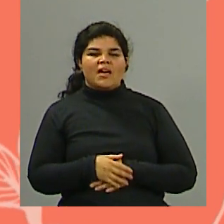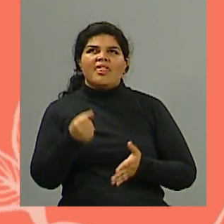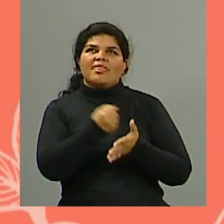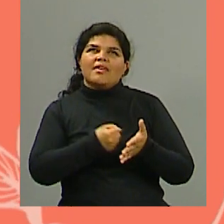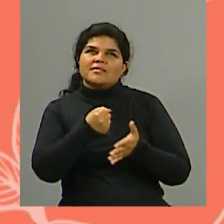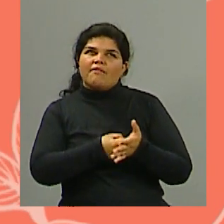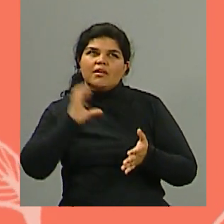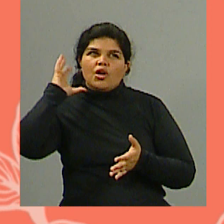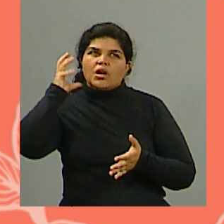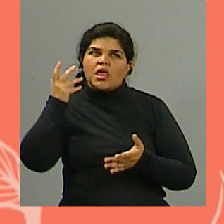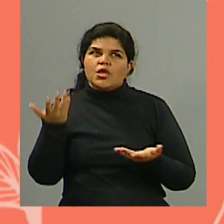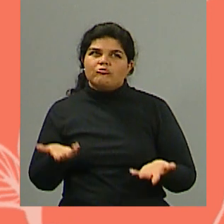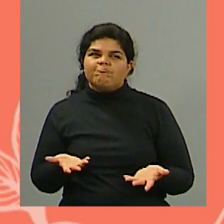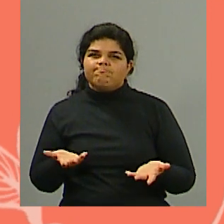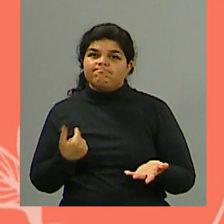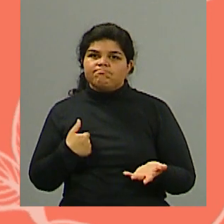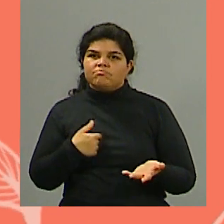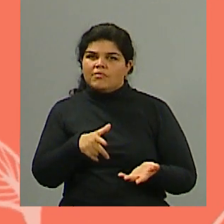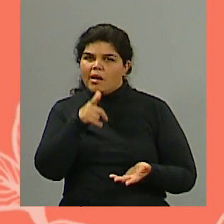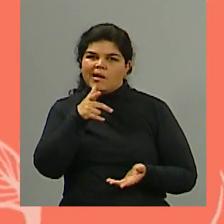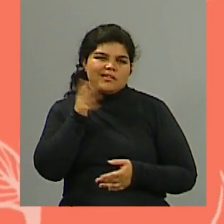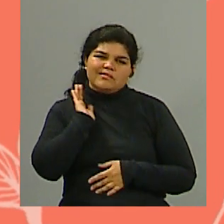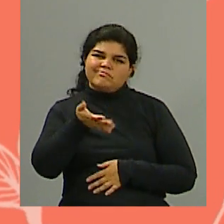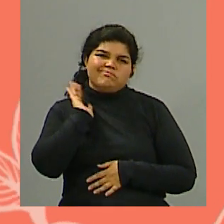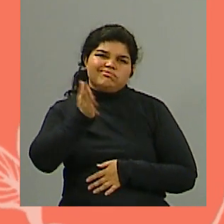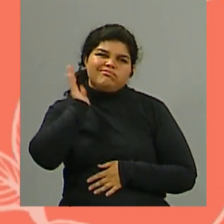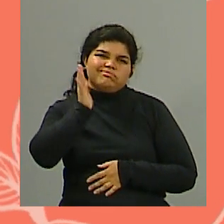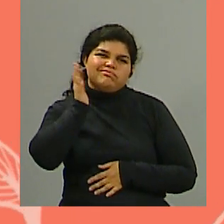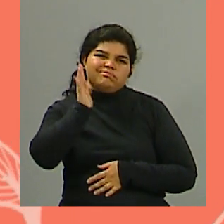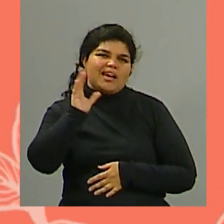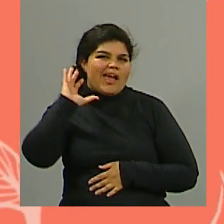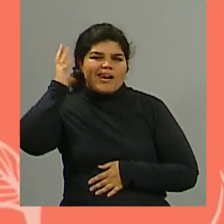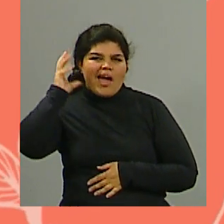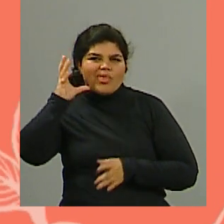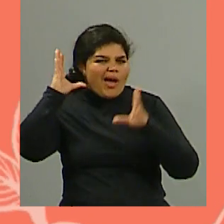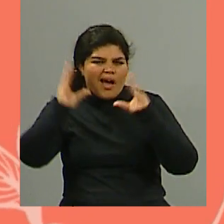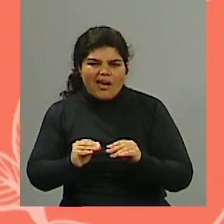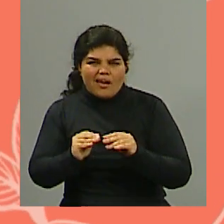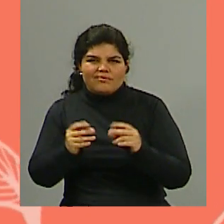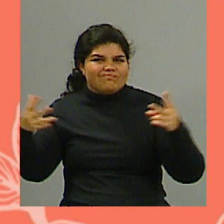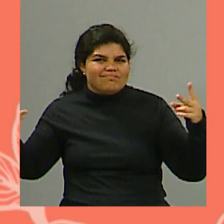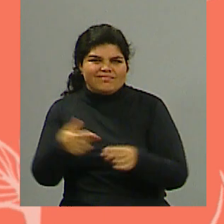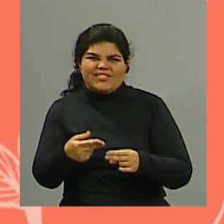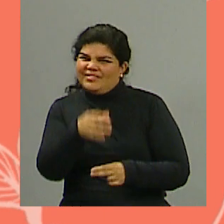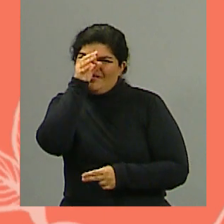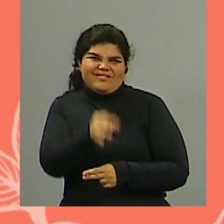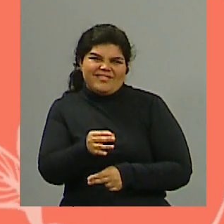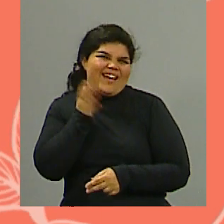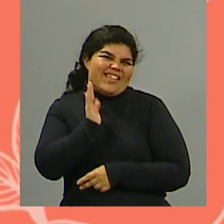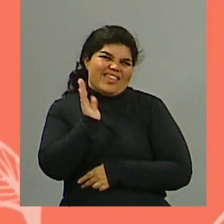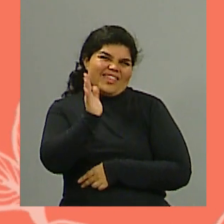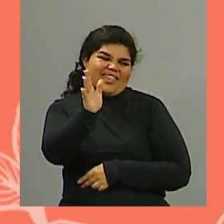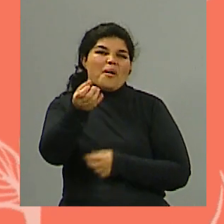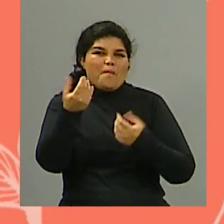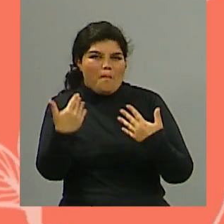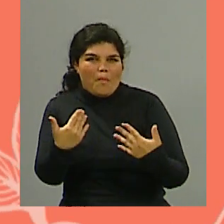creo que va a seguir existiendo 100 años más y mucho más, porque tiene todas las posibilidades de integrarse a los